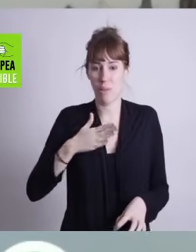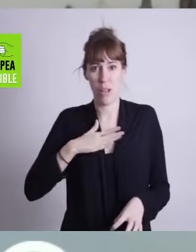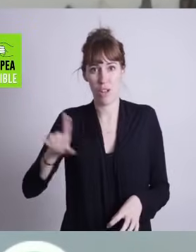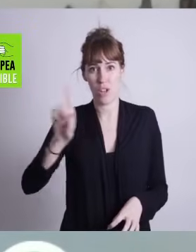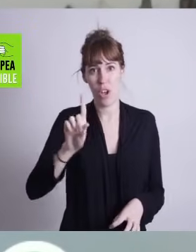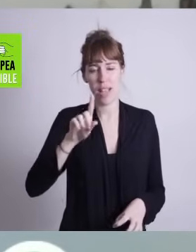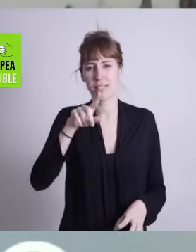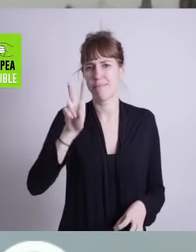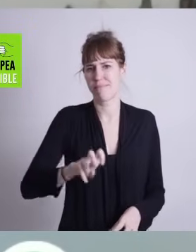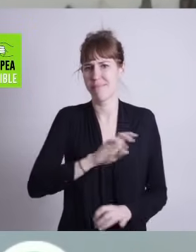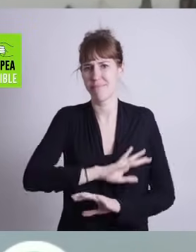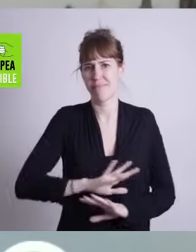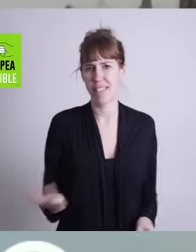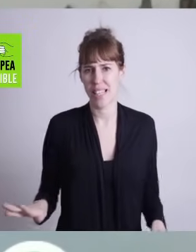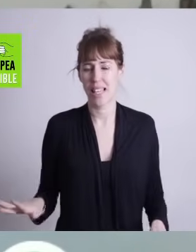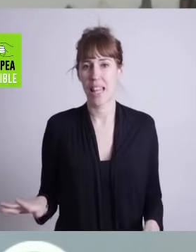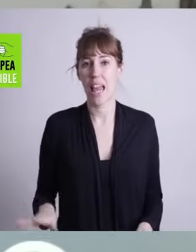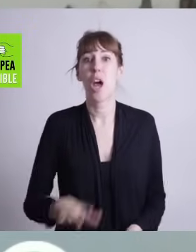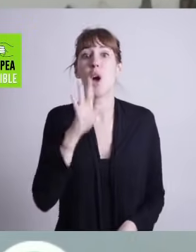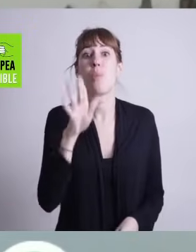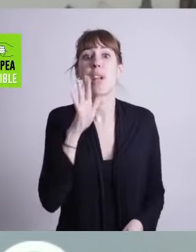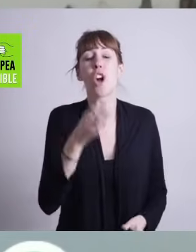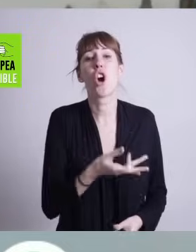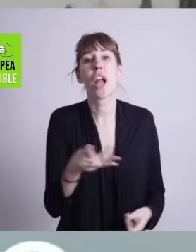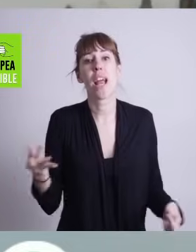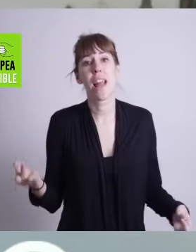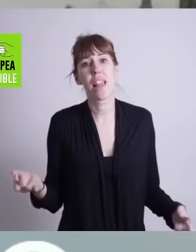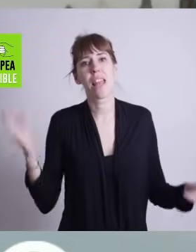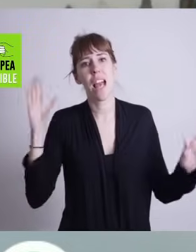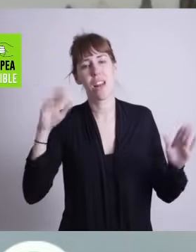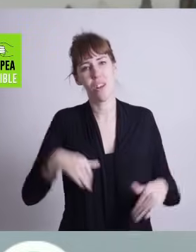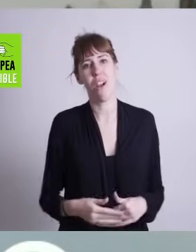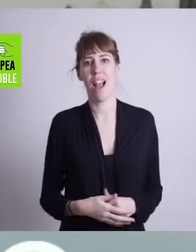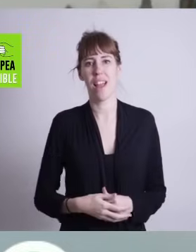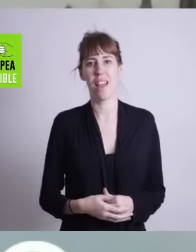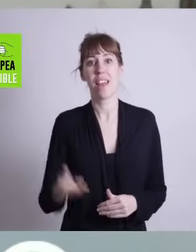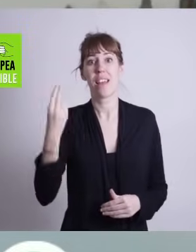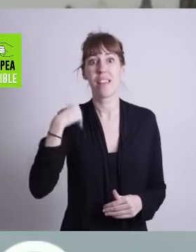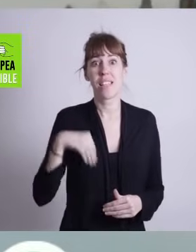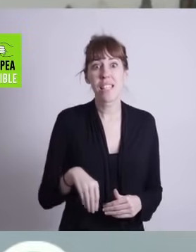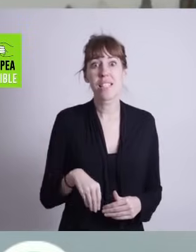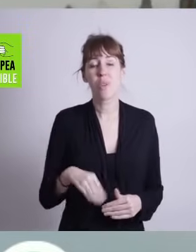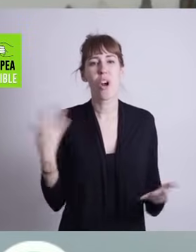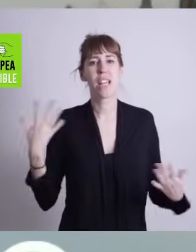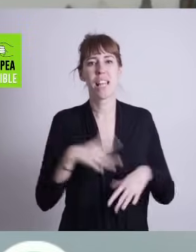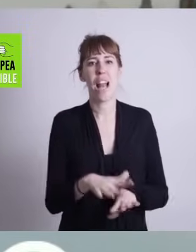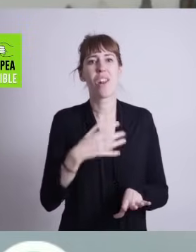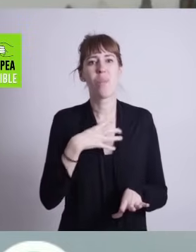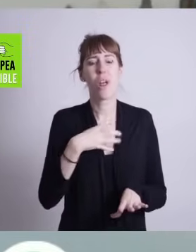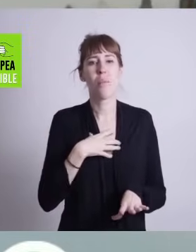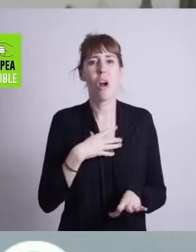¿Por qué? Porque no somos coherentes con eso que aprendemos, porque como no lo hemos integrado, luego no actuaremos o no sentiremos